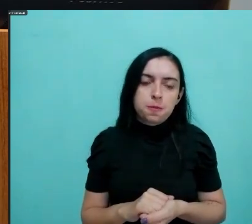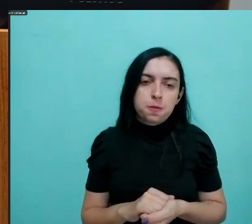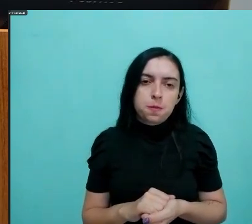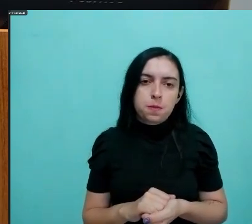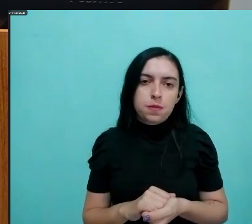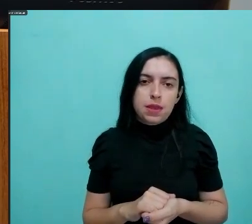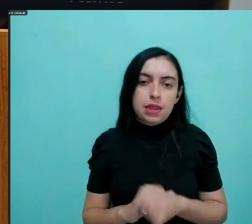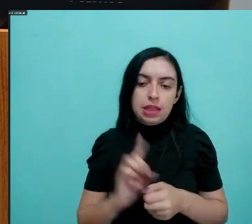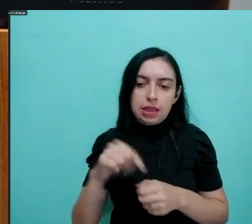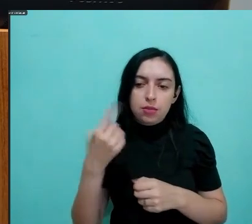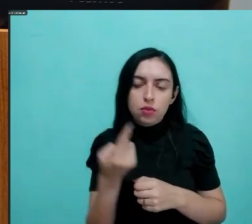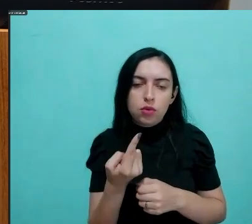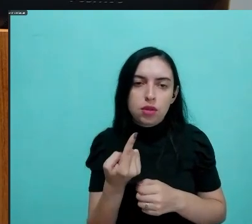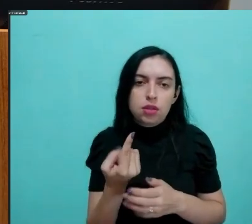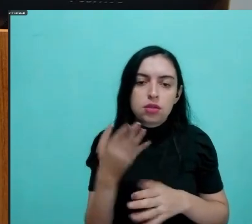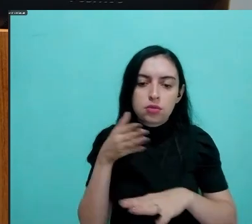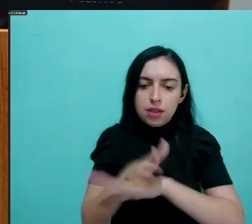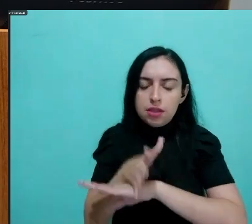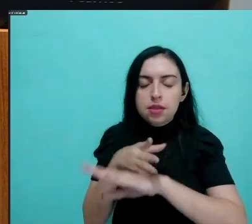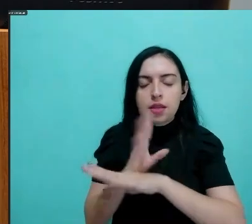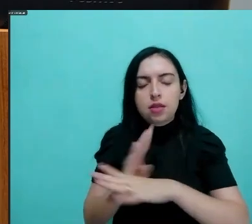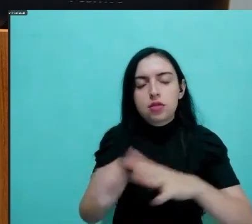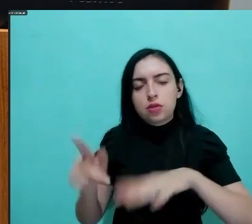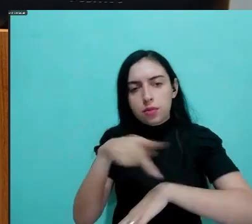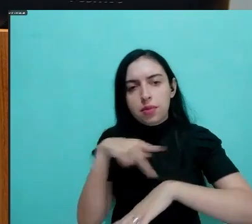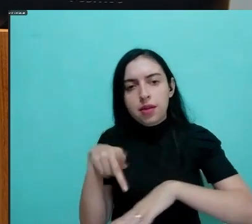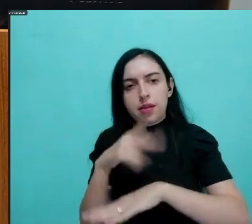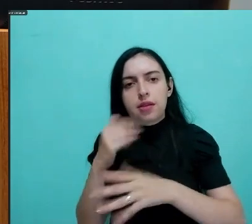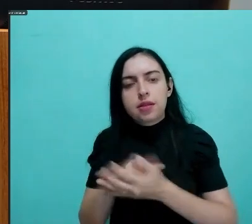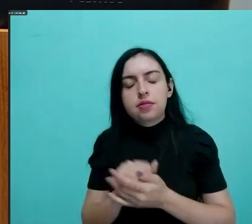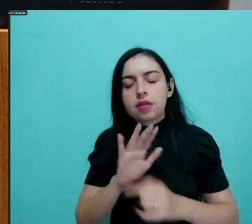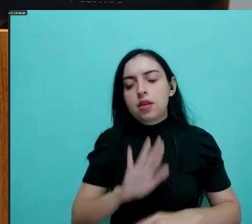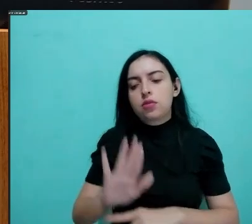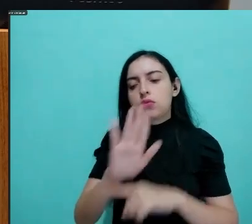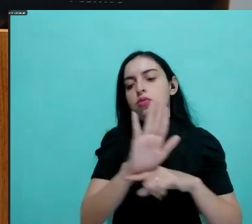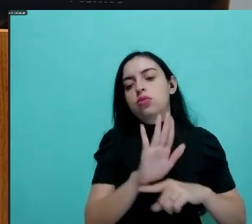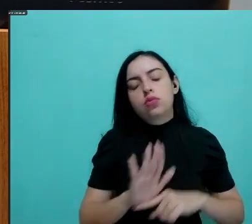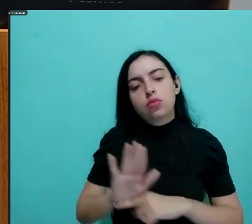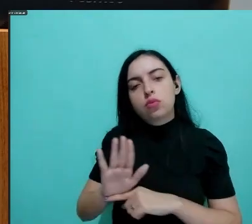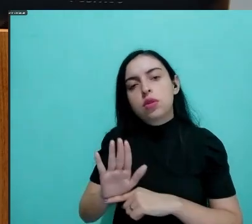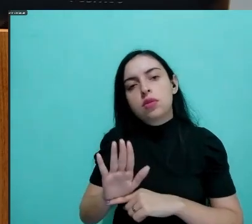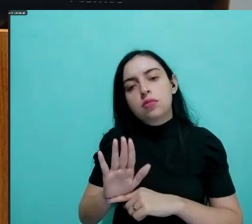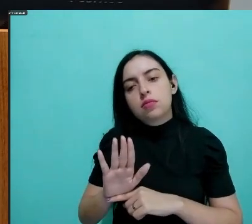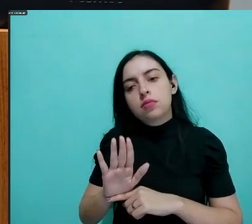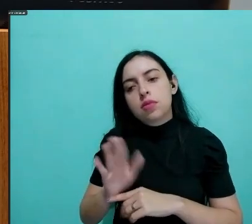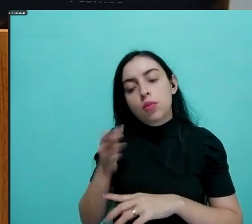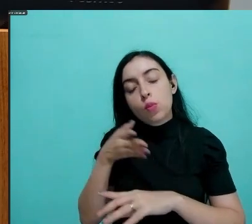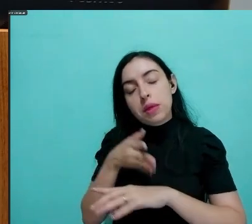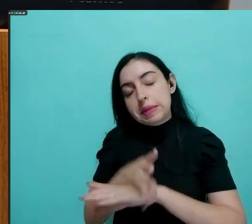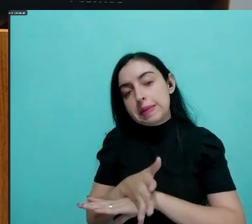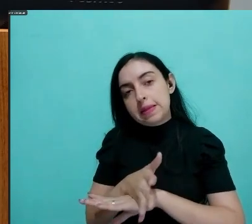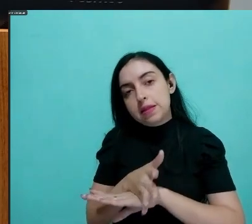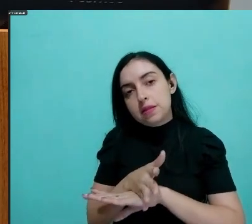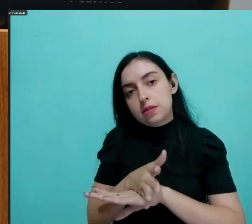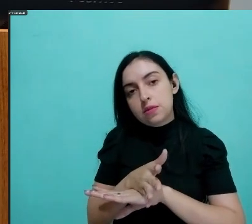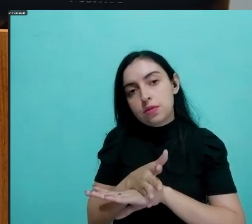después de su ingreso. Pero la ayuda al ingreso es